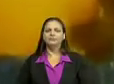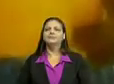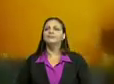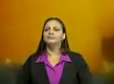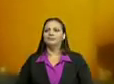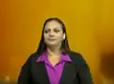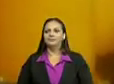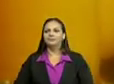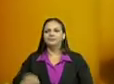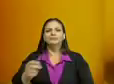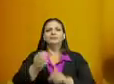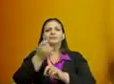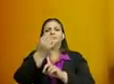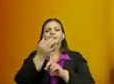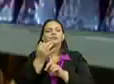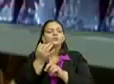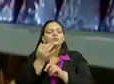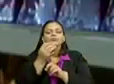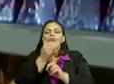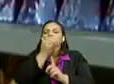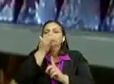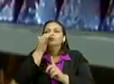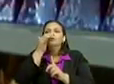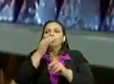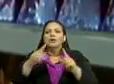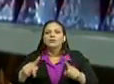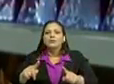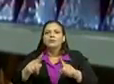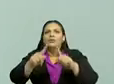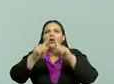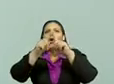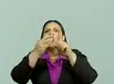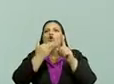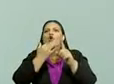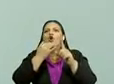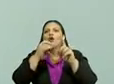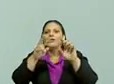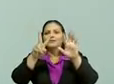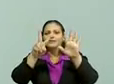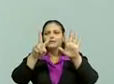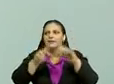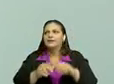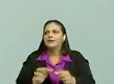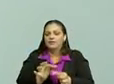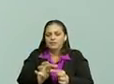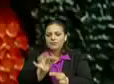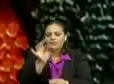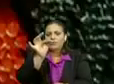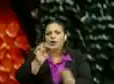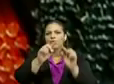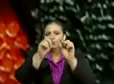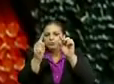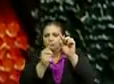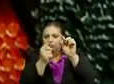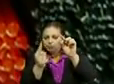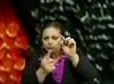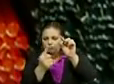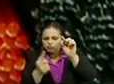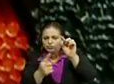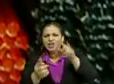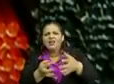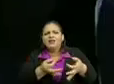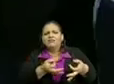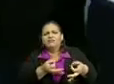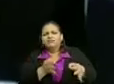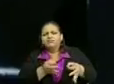Velas perfumadas, velones, pirámides de 7 colores, farolitos, velas torneadas y de figuras